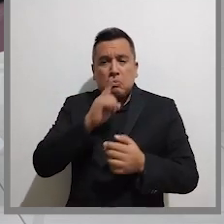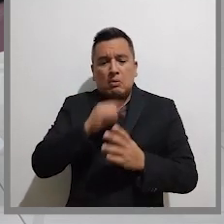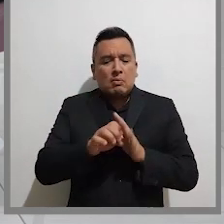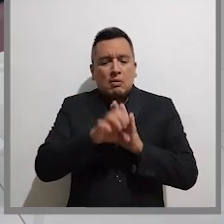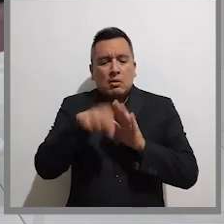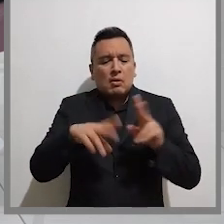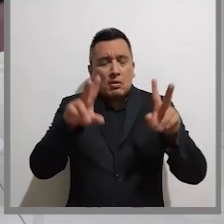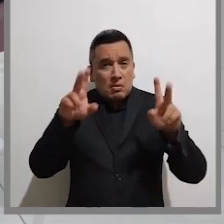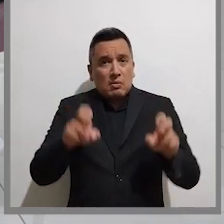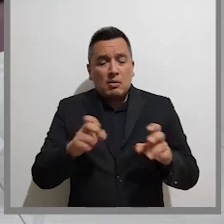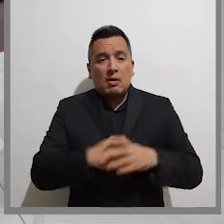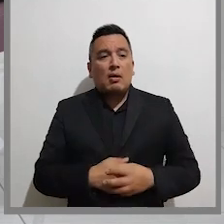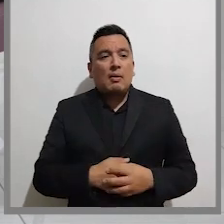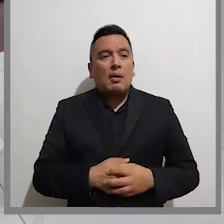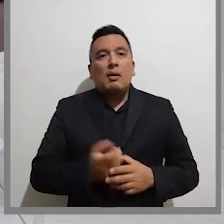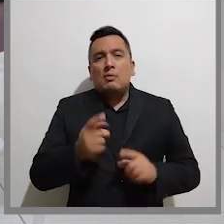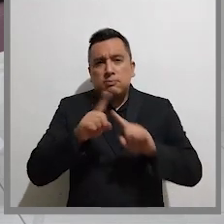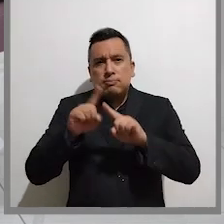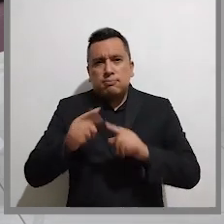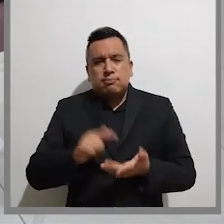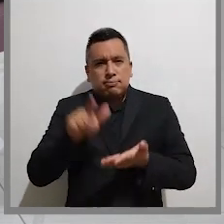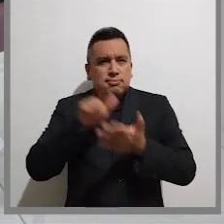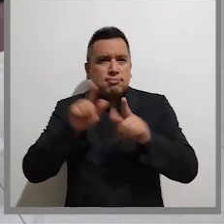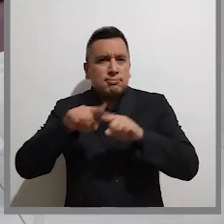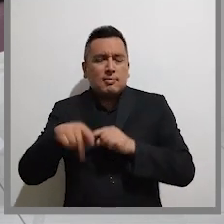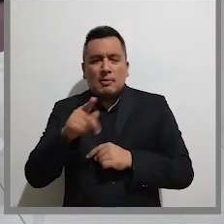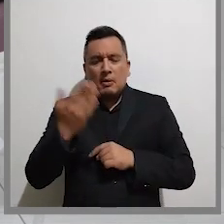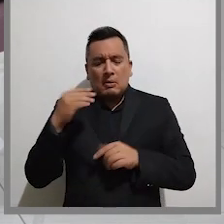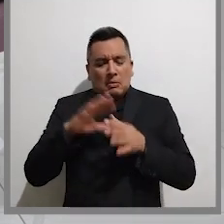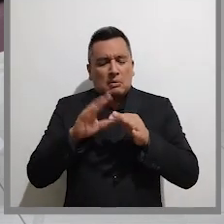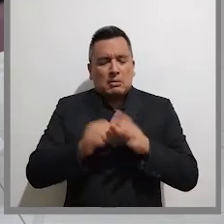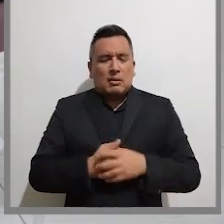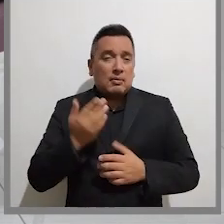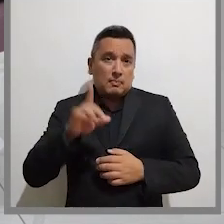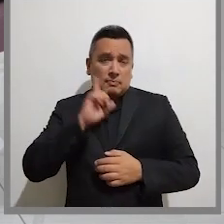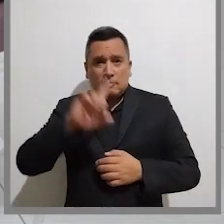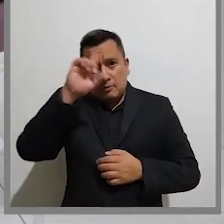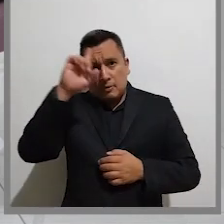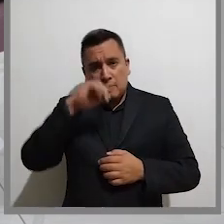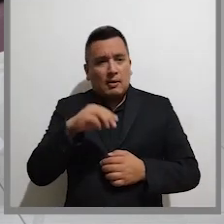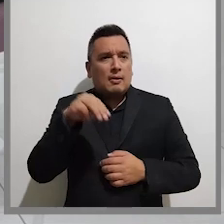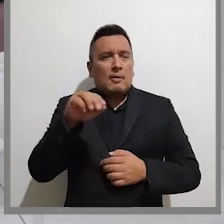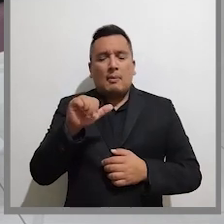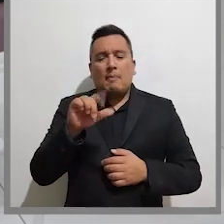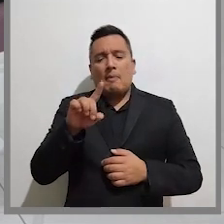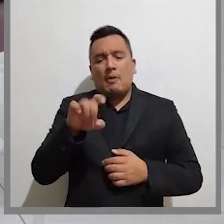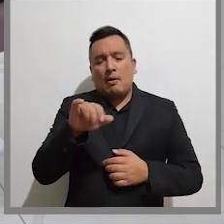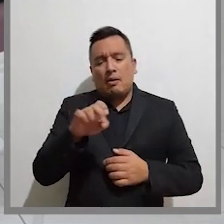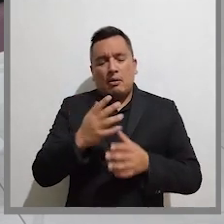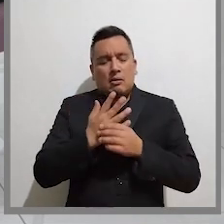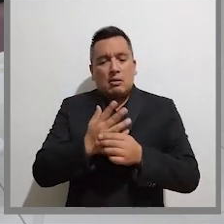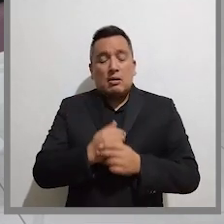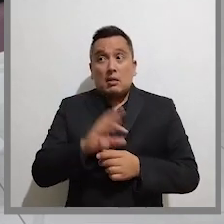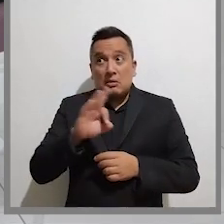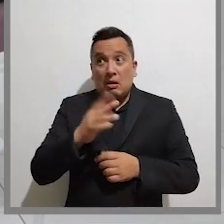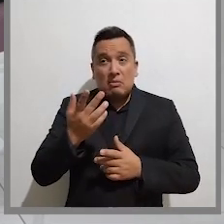en materia jurídica, se va avanzando en todo esto, pero ahorita lo mencionaba la consejera Madeleine, el